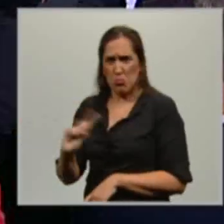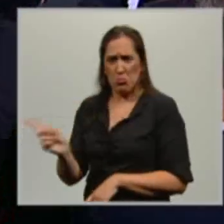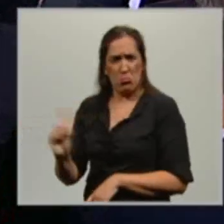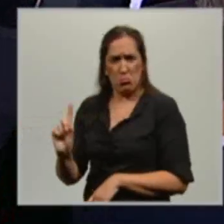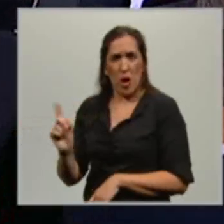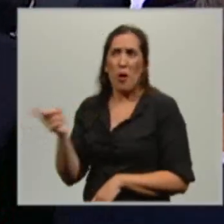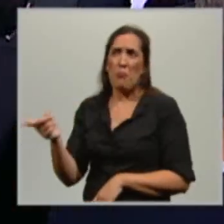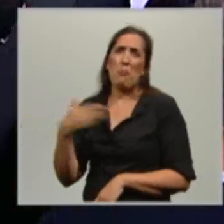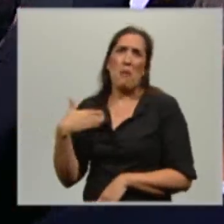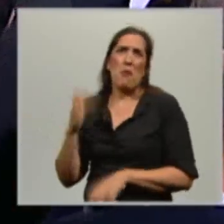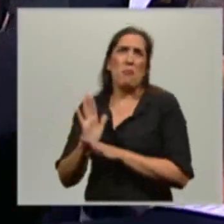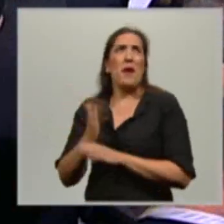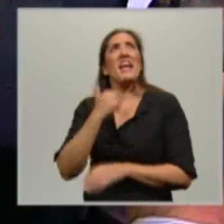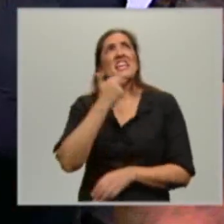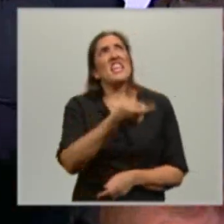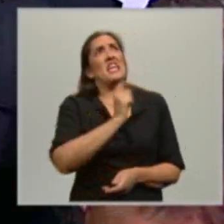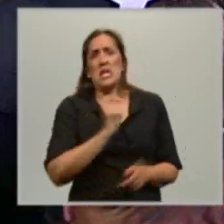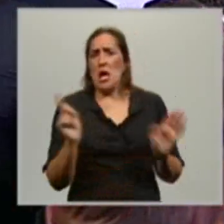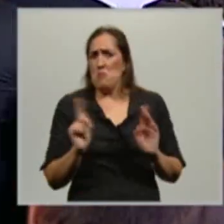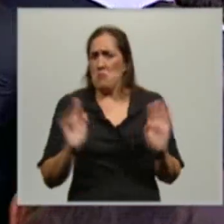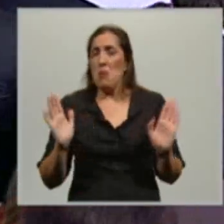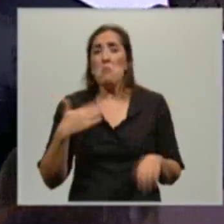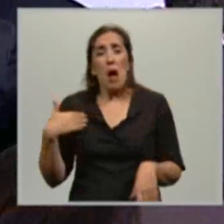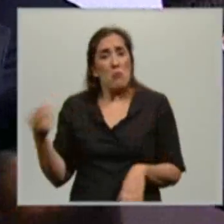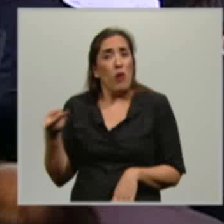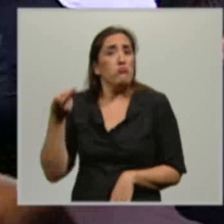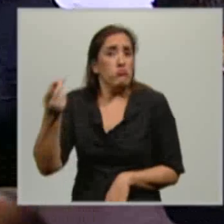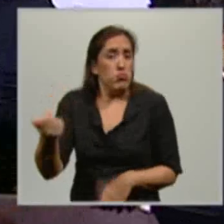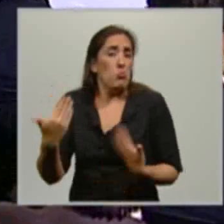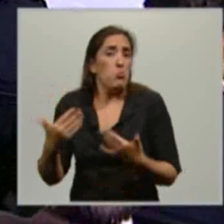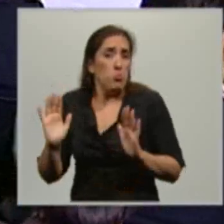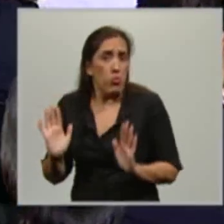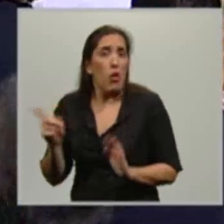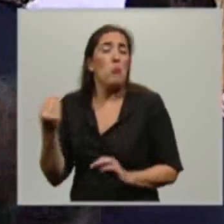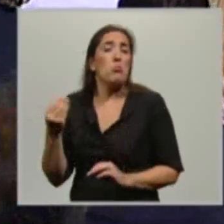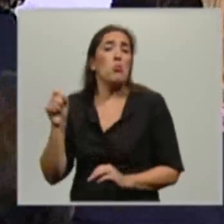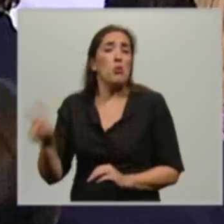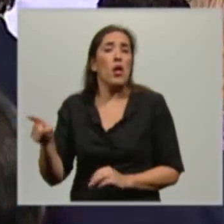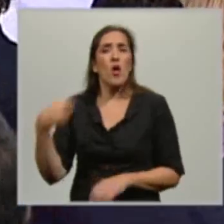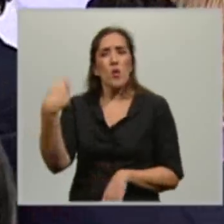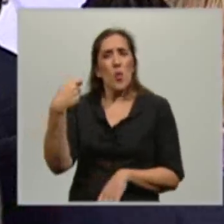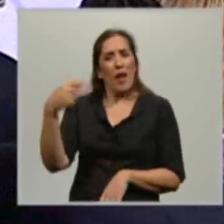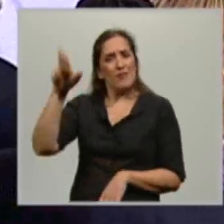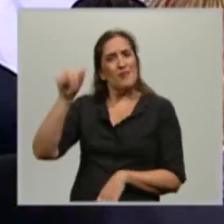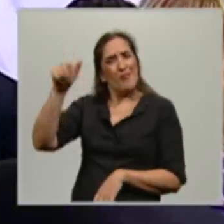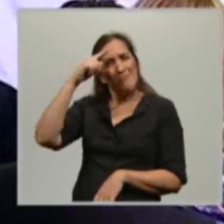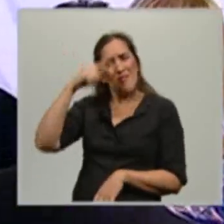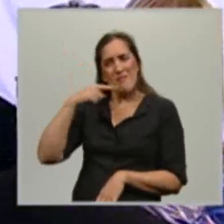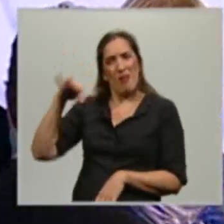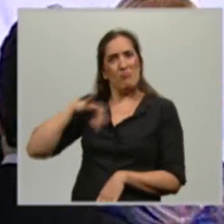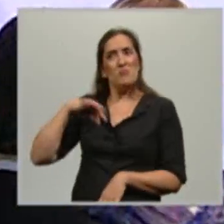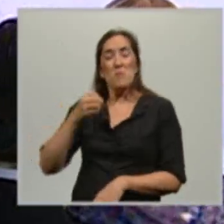porque es la hija de la presidenta. Lo pudo comprar porque, bueno, mejoró la jubilación que